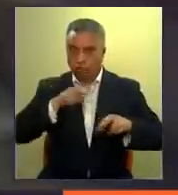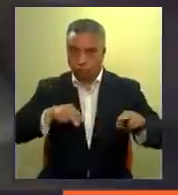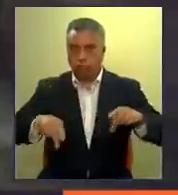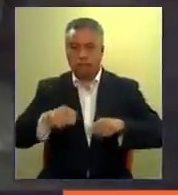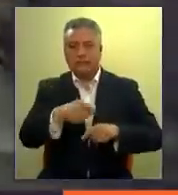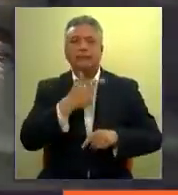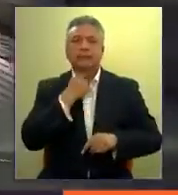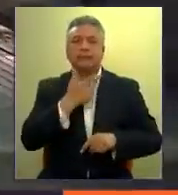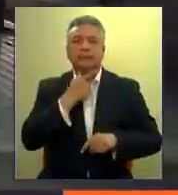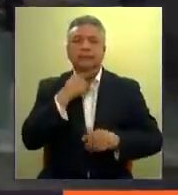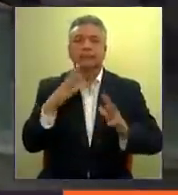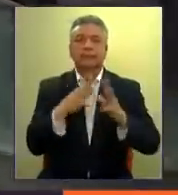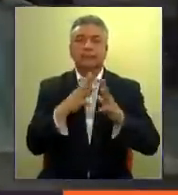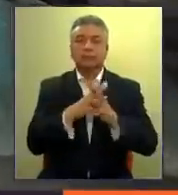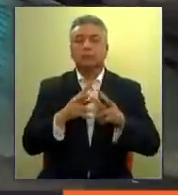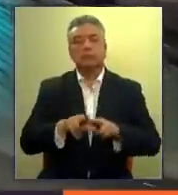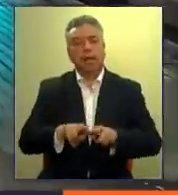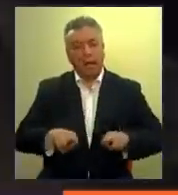tranquila.